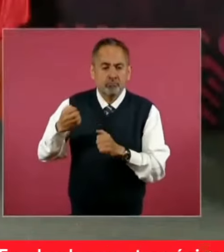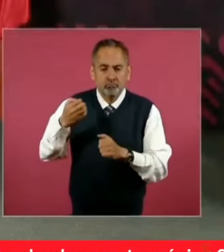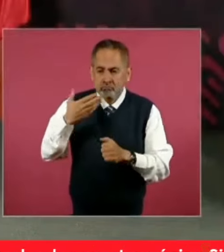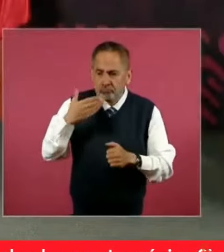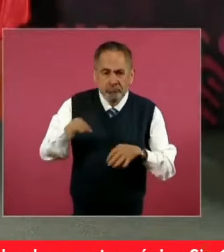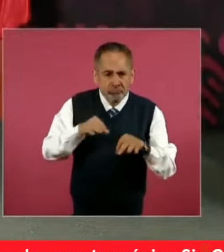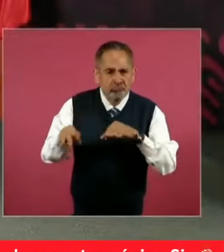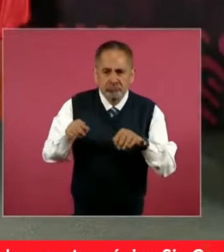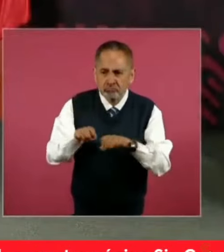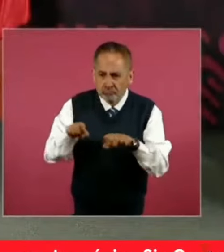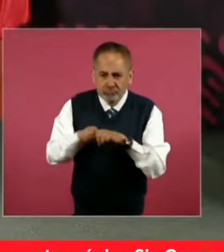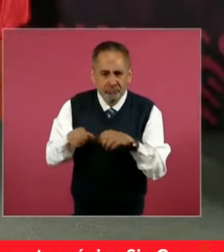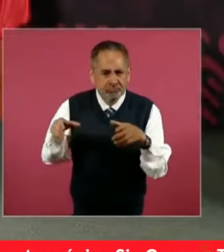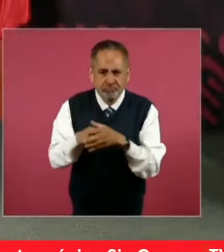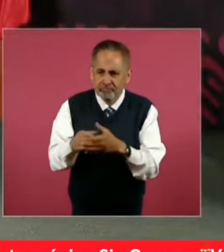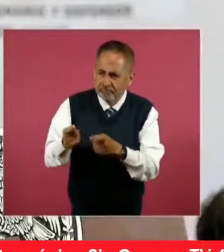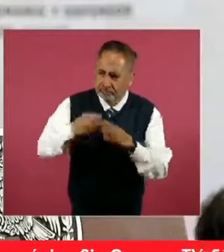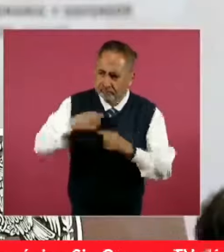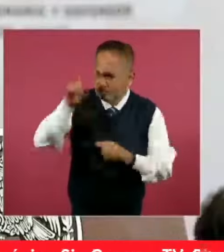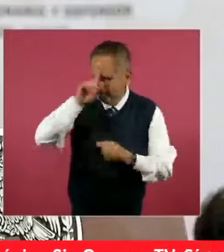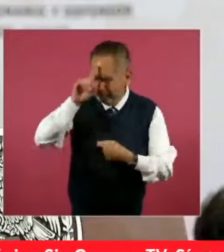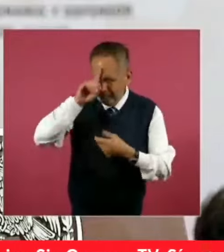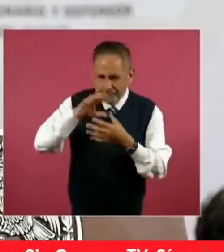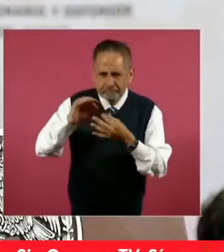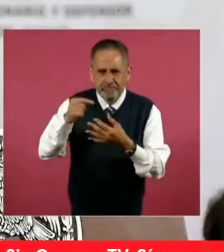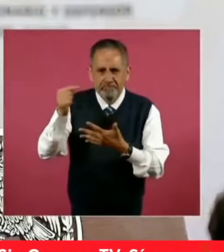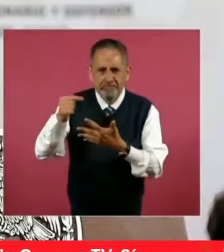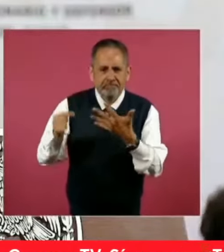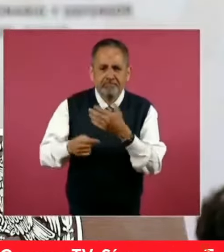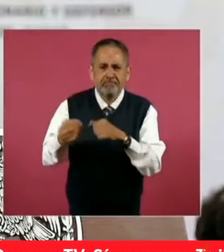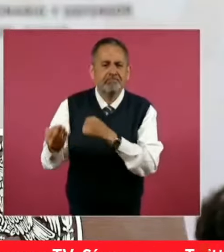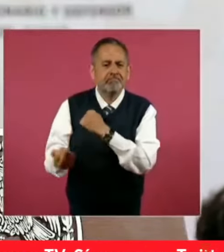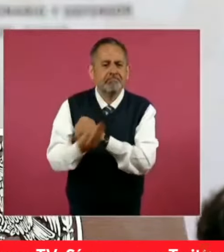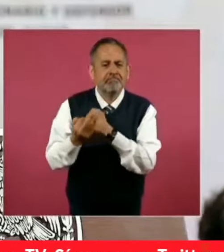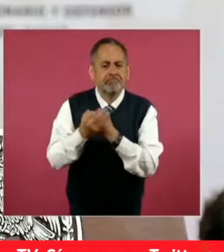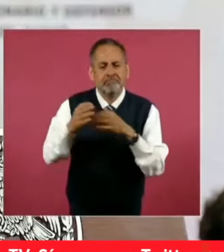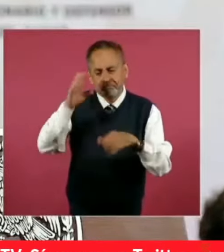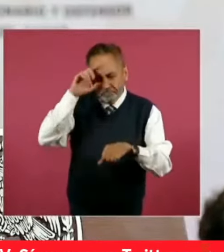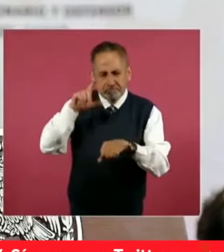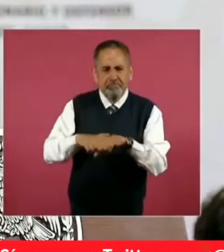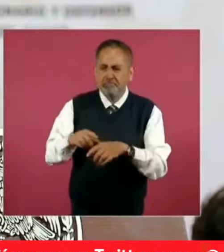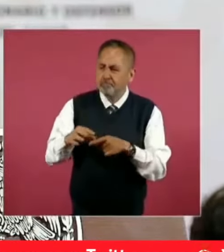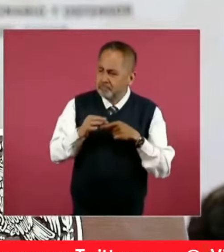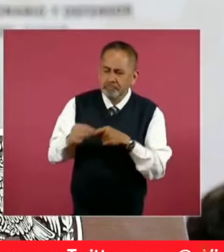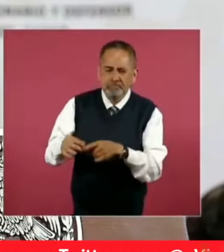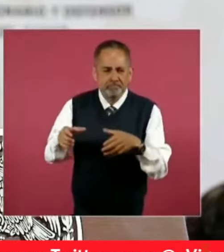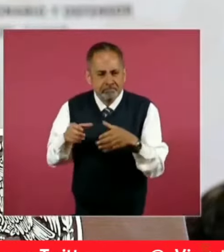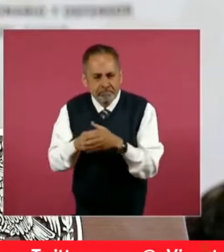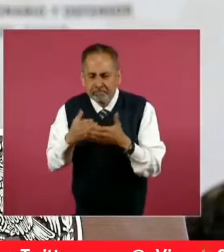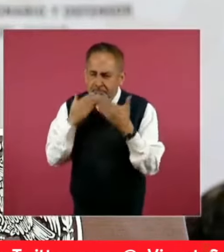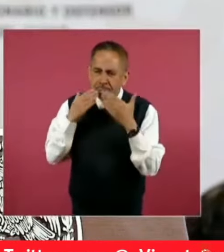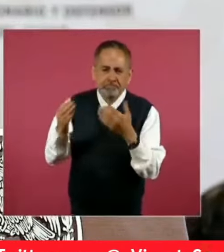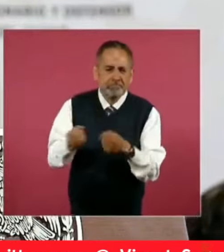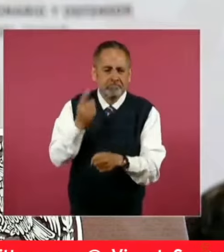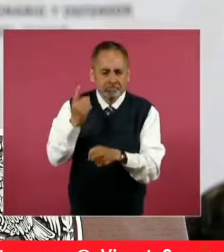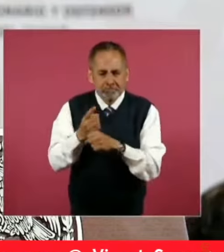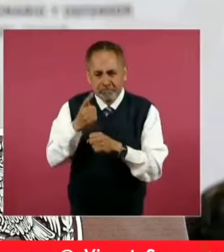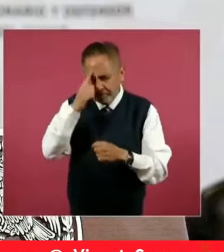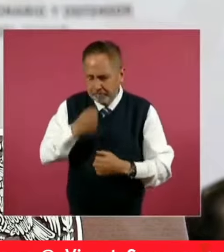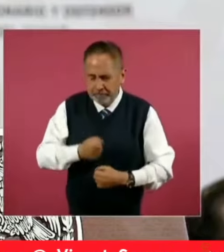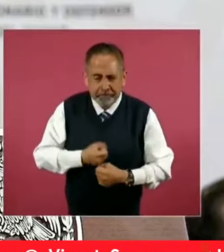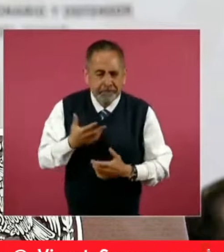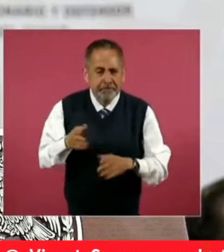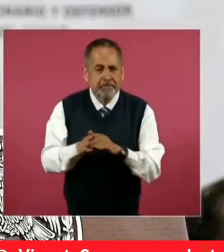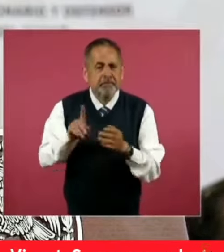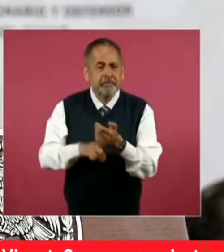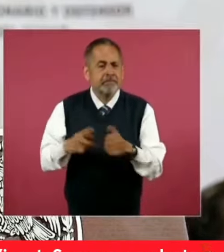equipo de trabajo nos han orientado sobre temas de protección cultural, nos han guiado, nos han dado la oportunidad de expresar lo